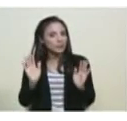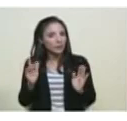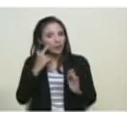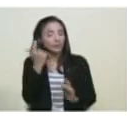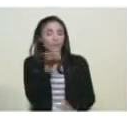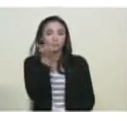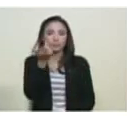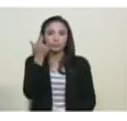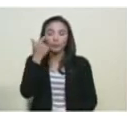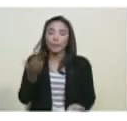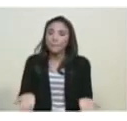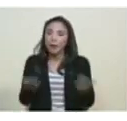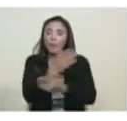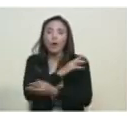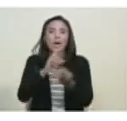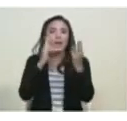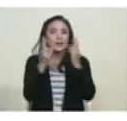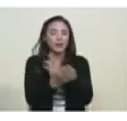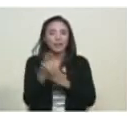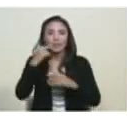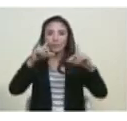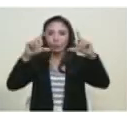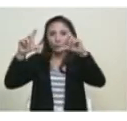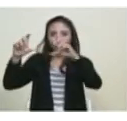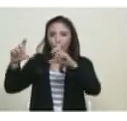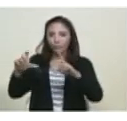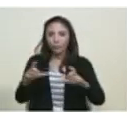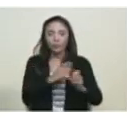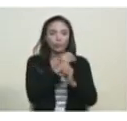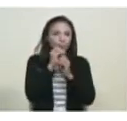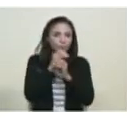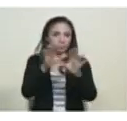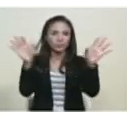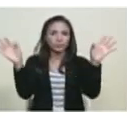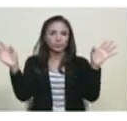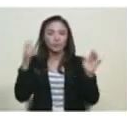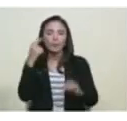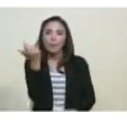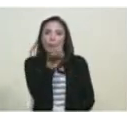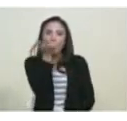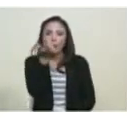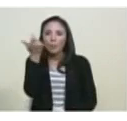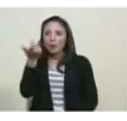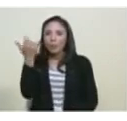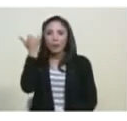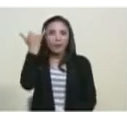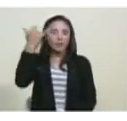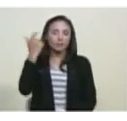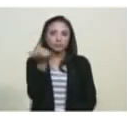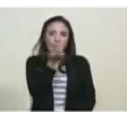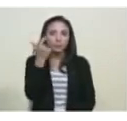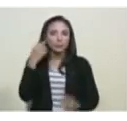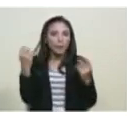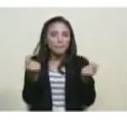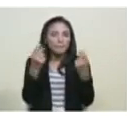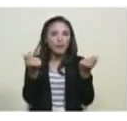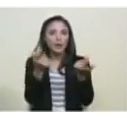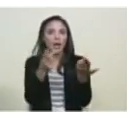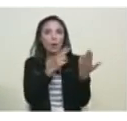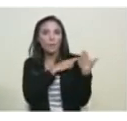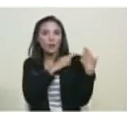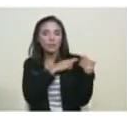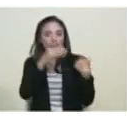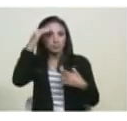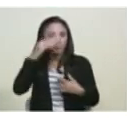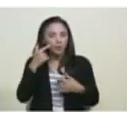inmediatamente, Reverol, por todas las redes sociales, la foto de estos criminales. Vamos a encontrarlo con la inteligencia popular. Alerta, Guardia Nacional